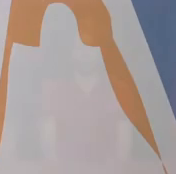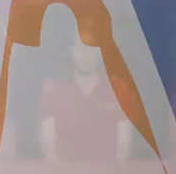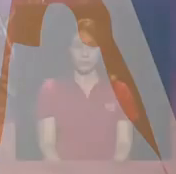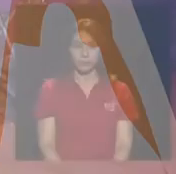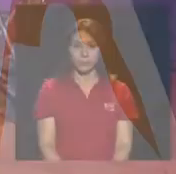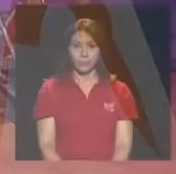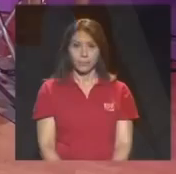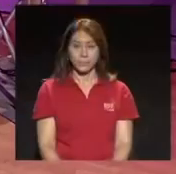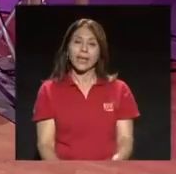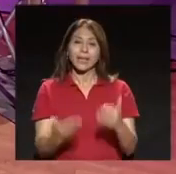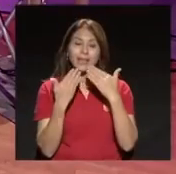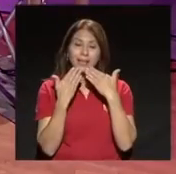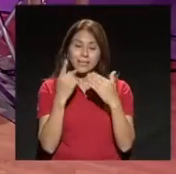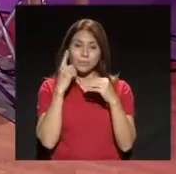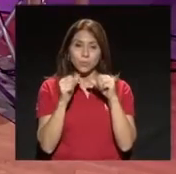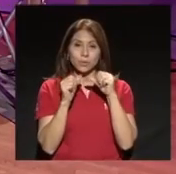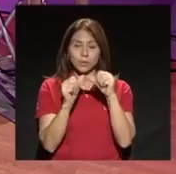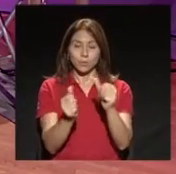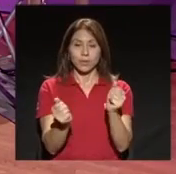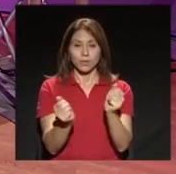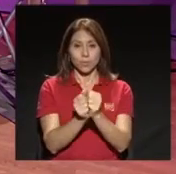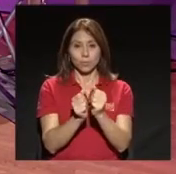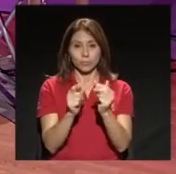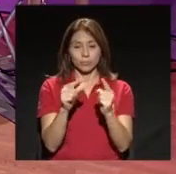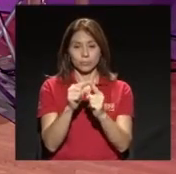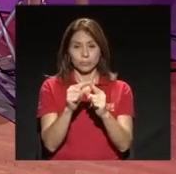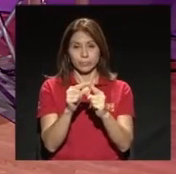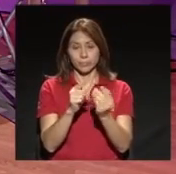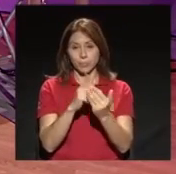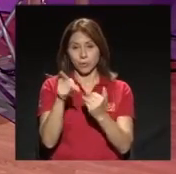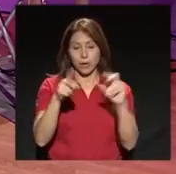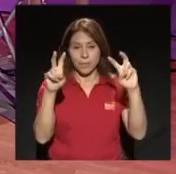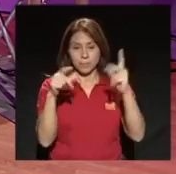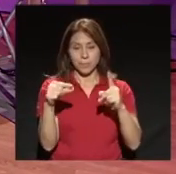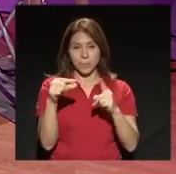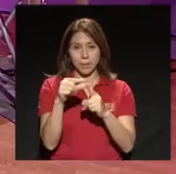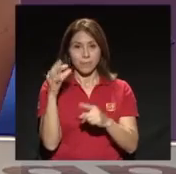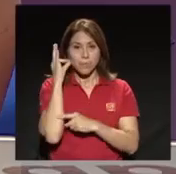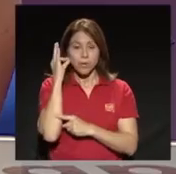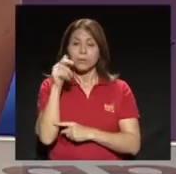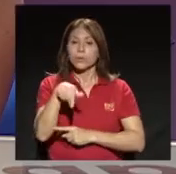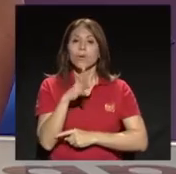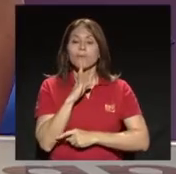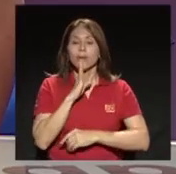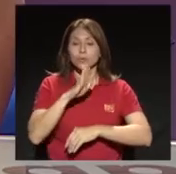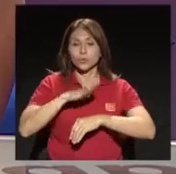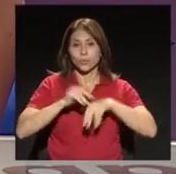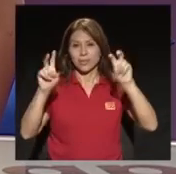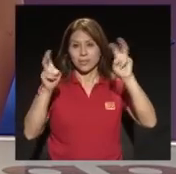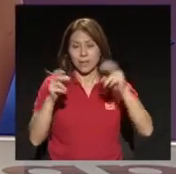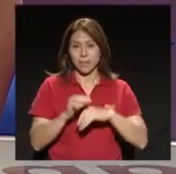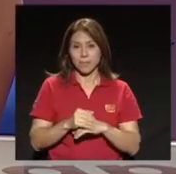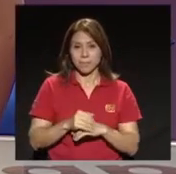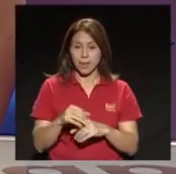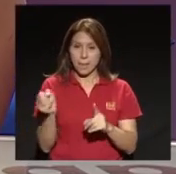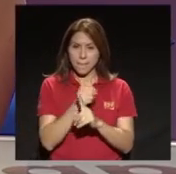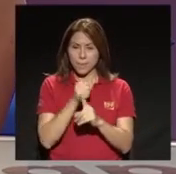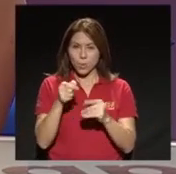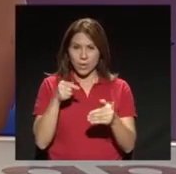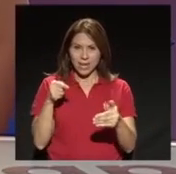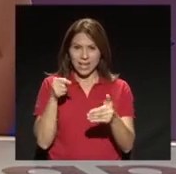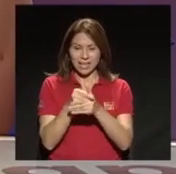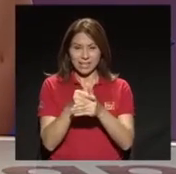Gracias por estar de nuevo con Palabra de Mujer. Hoy estamos conversando sobre el tema de la violencia en la red